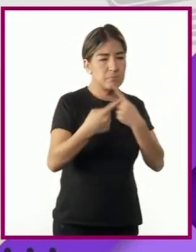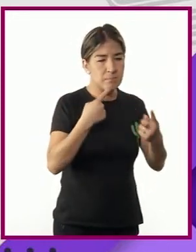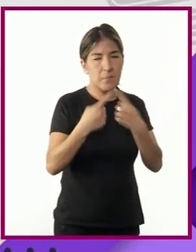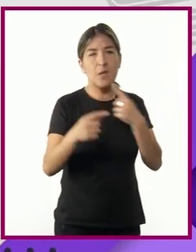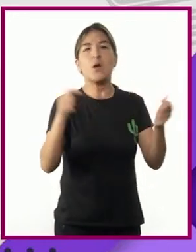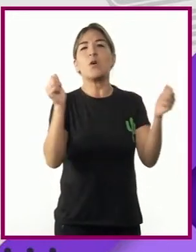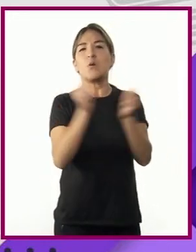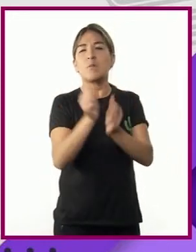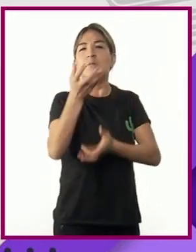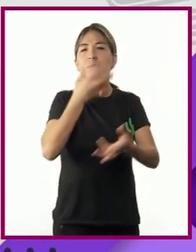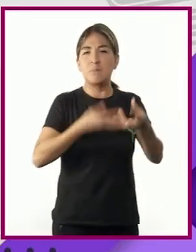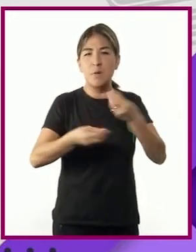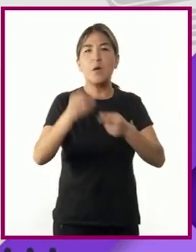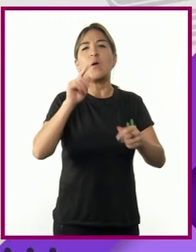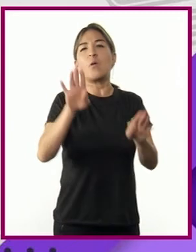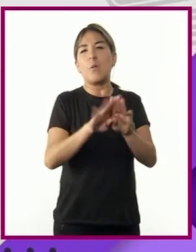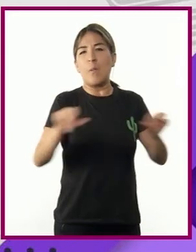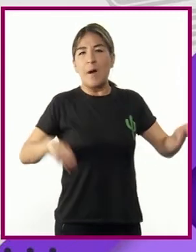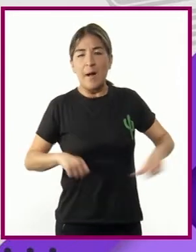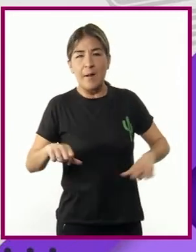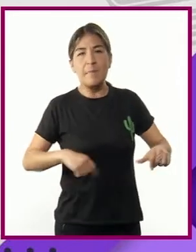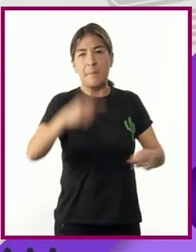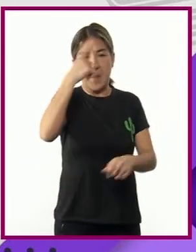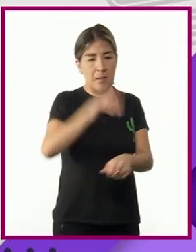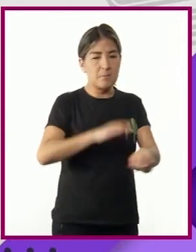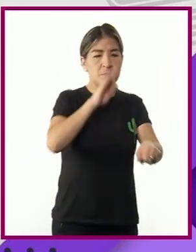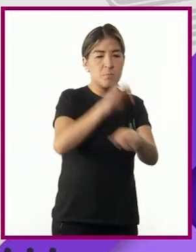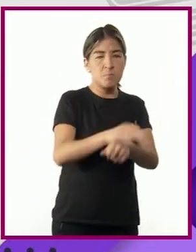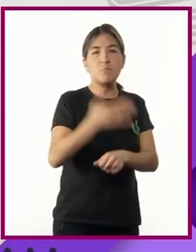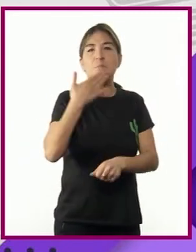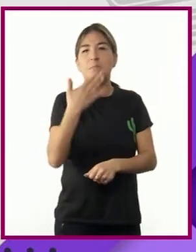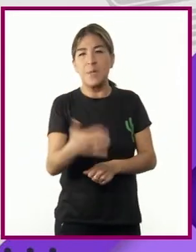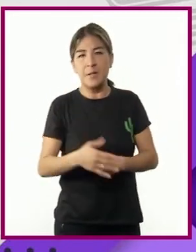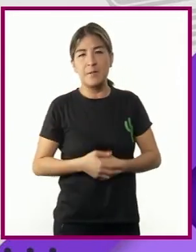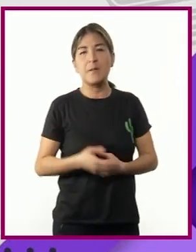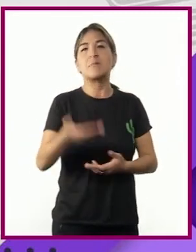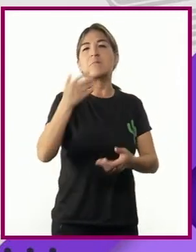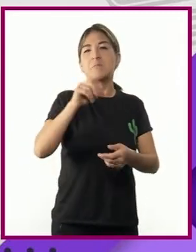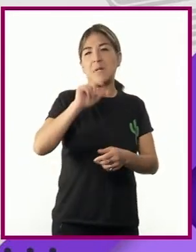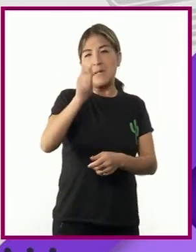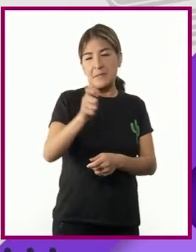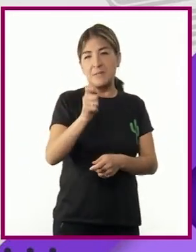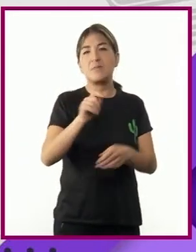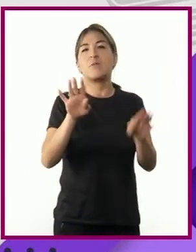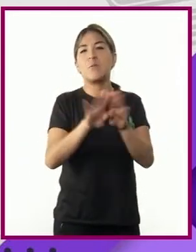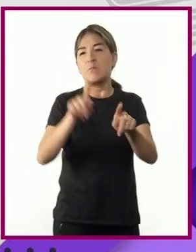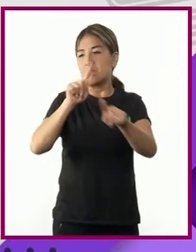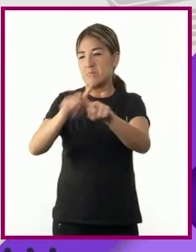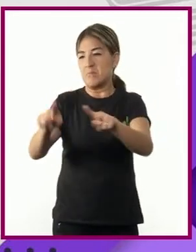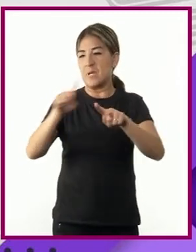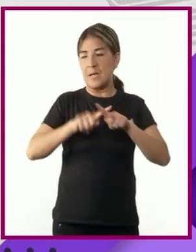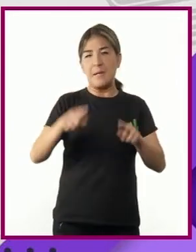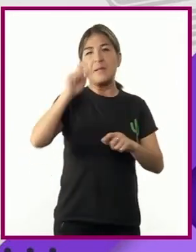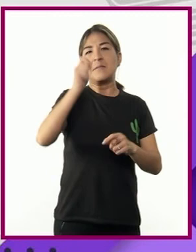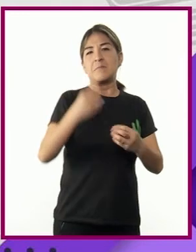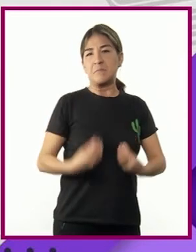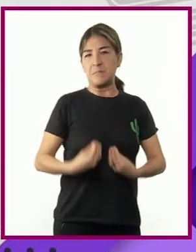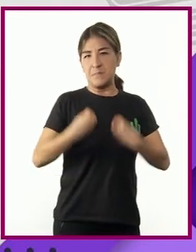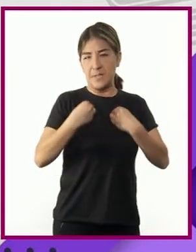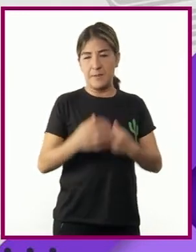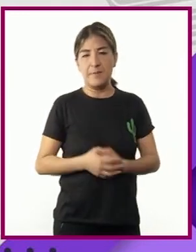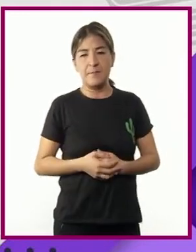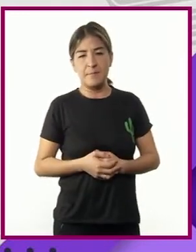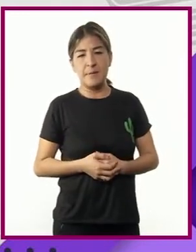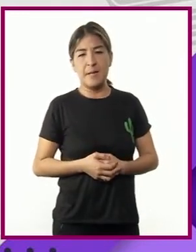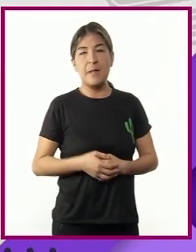y colaborar en acciones que favorezcan el equilibrio entre las distintas facetas de su vida. En